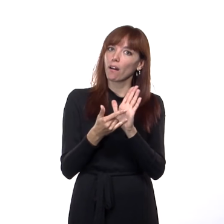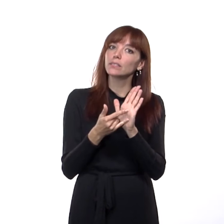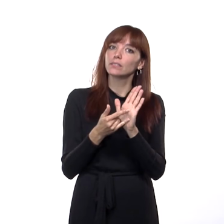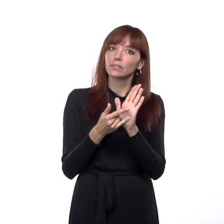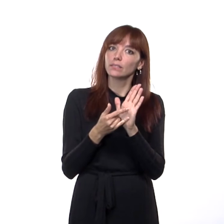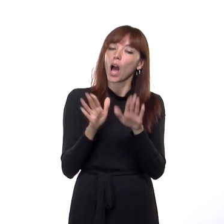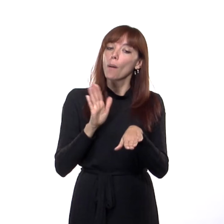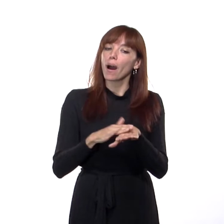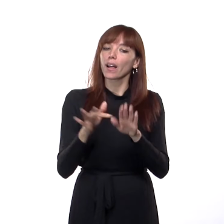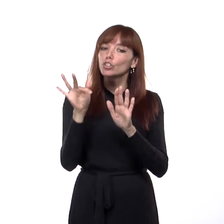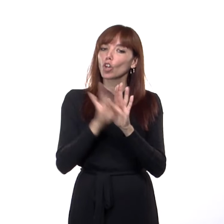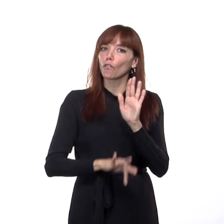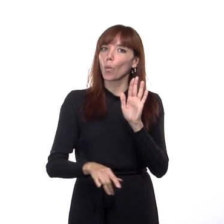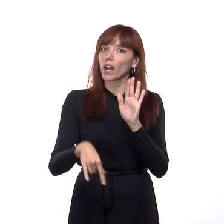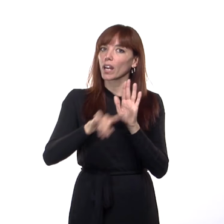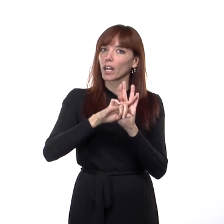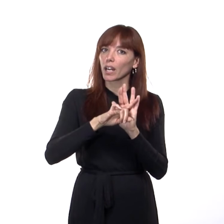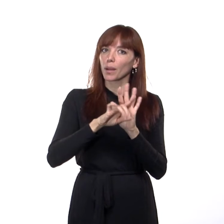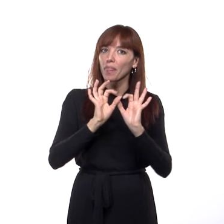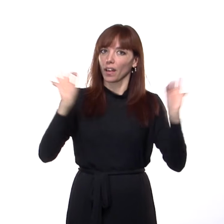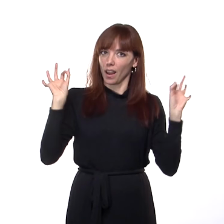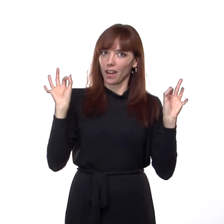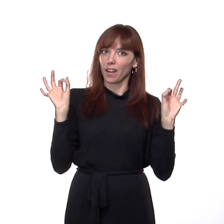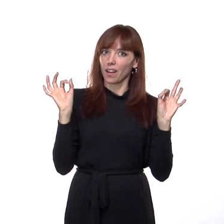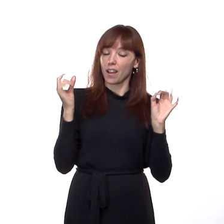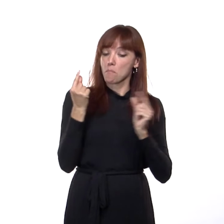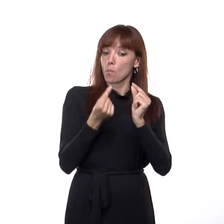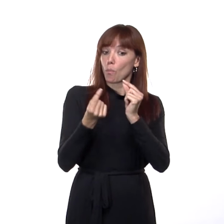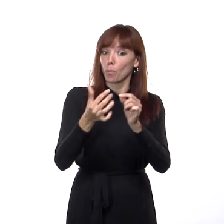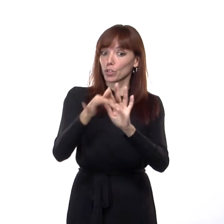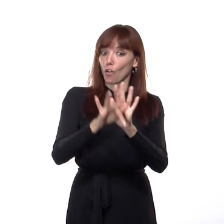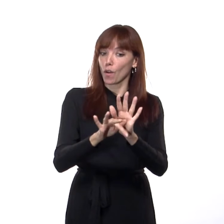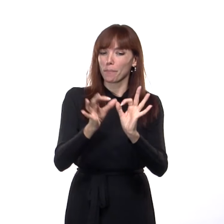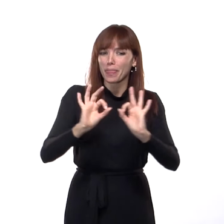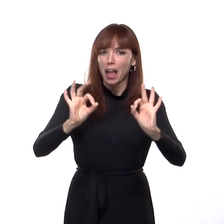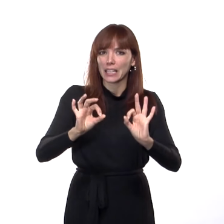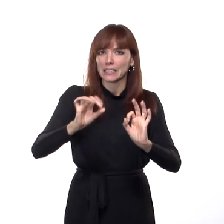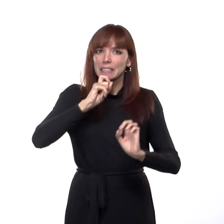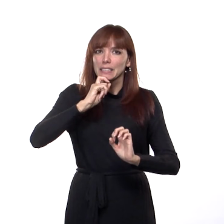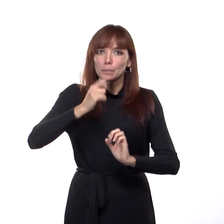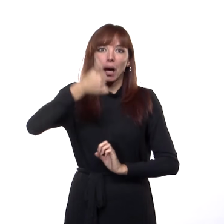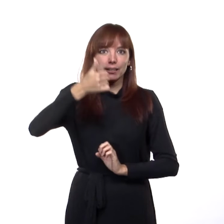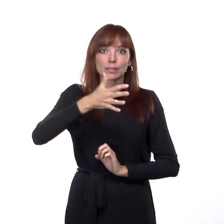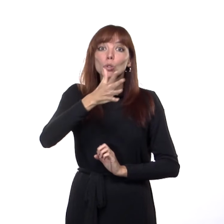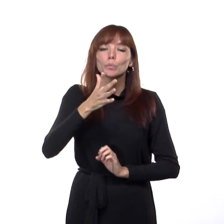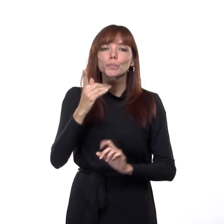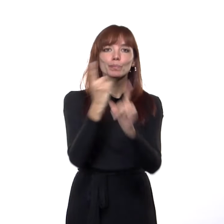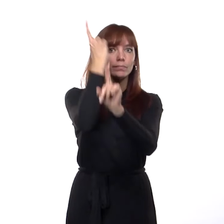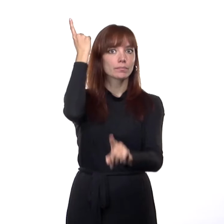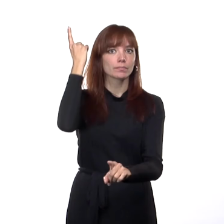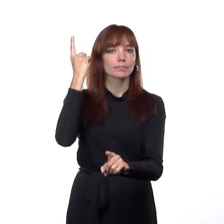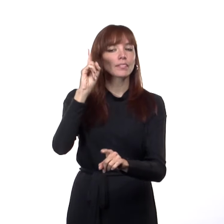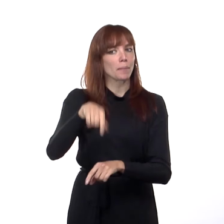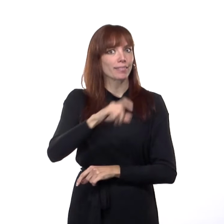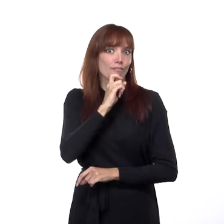de los software muy especializados cada vez los software son más especializados y más complejos porque los ataques cada vez también son más